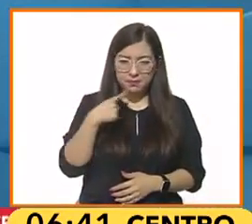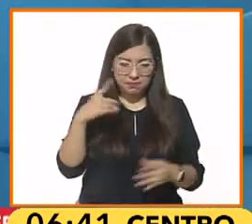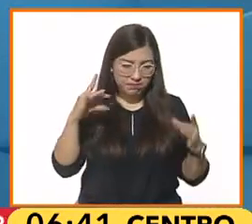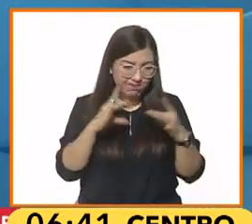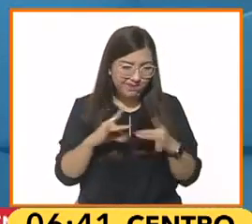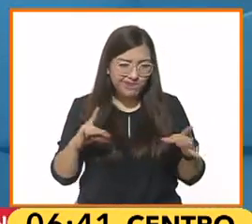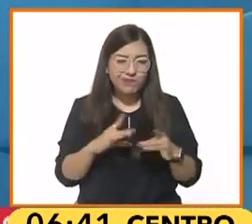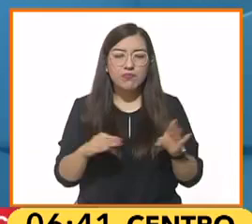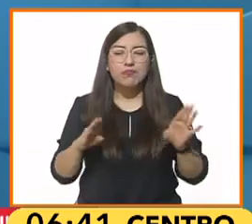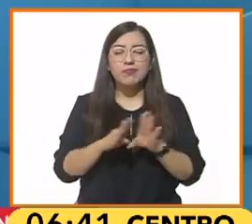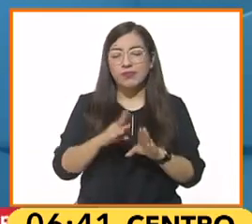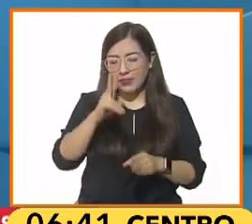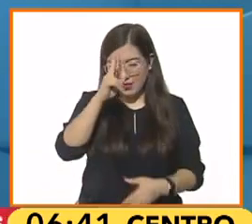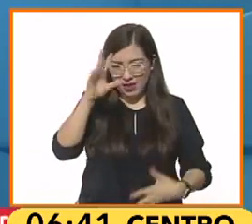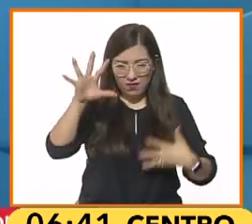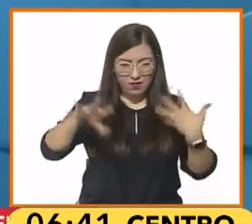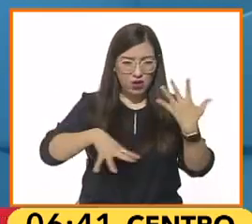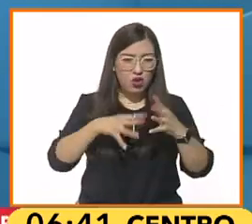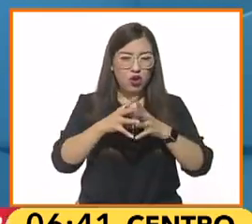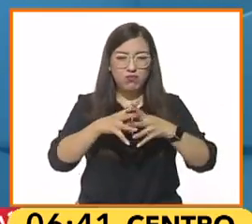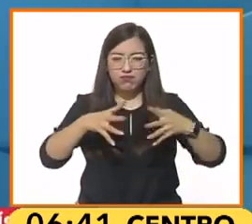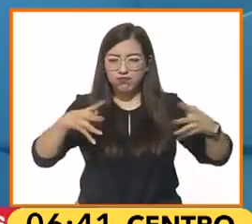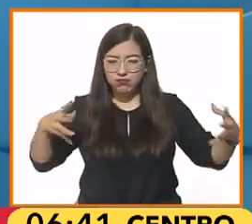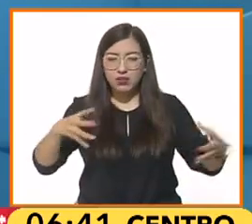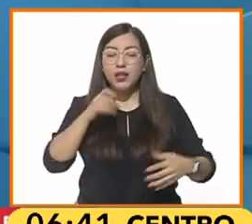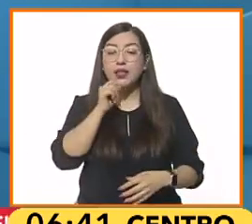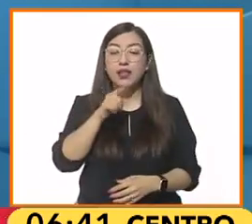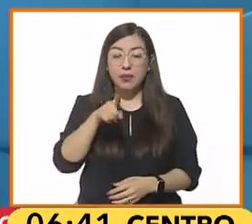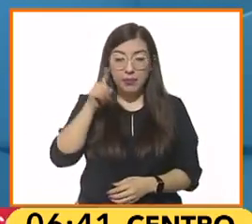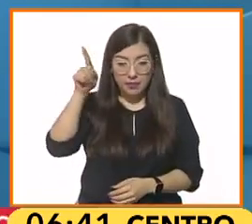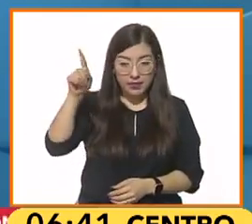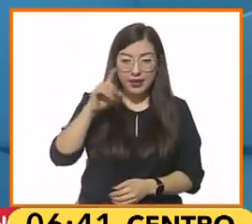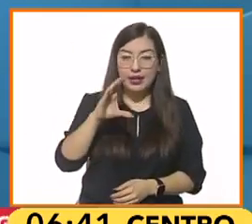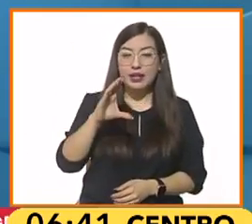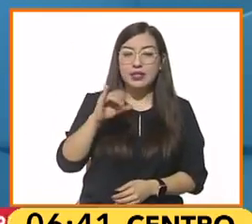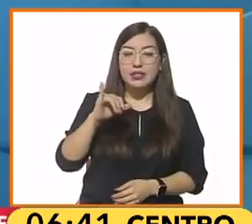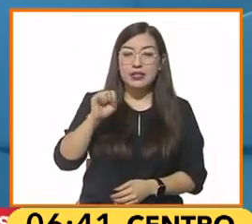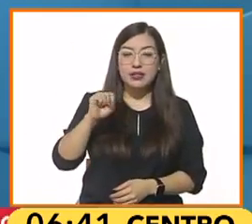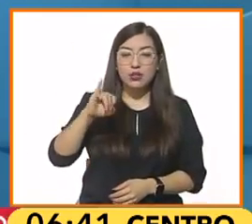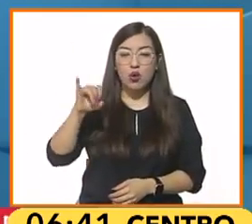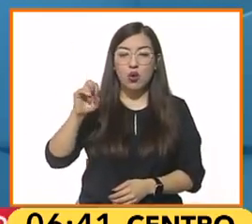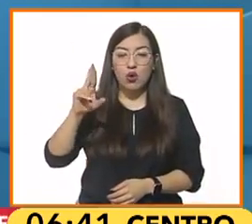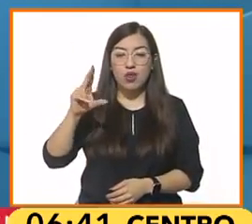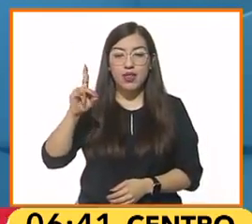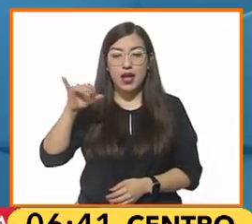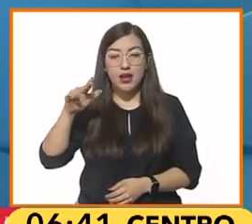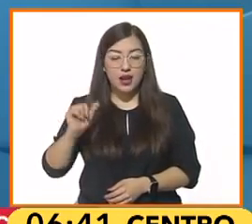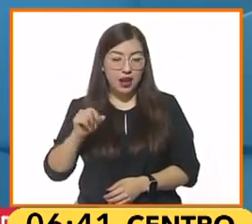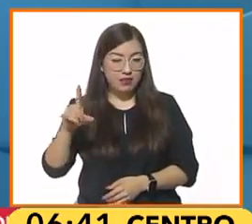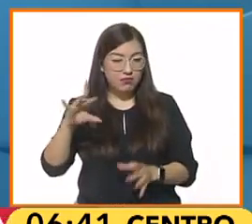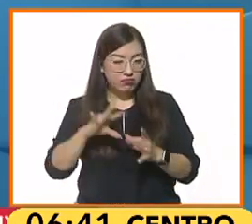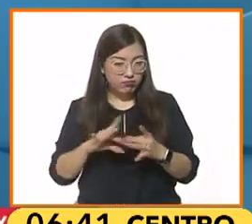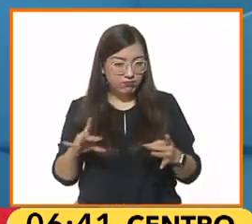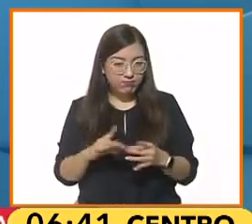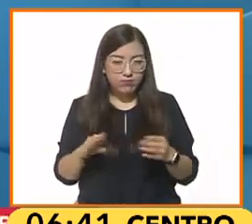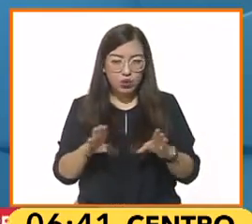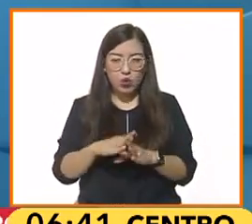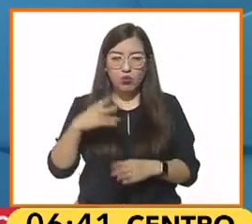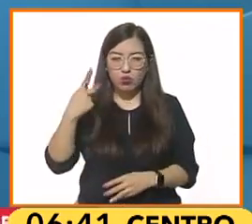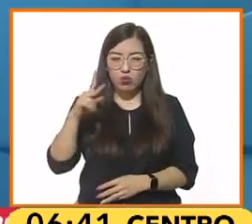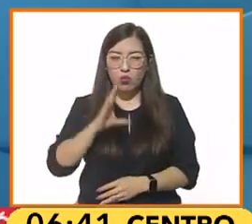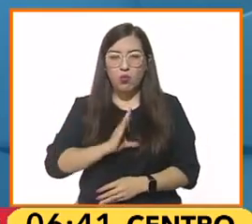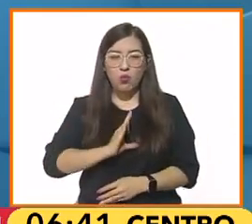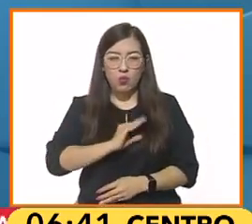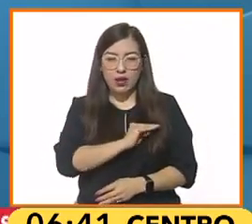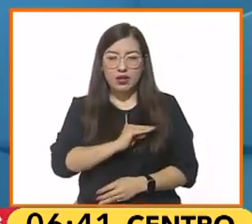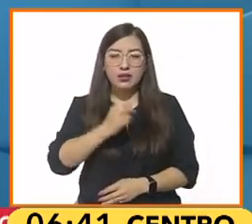esta violencia, pues también está Cisjordania, en donde pues también reportes del Estado palestino pues han dado cuenta cómo ahora